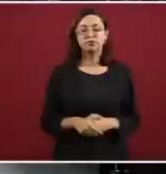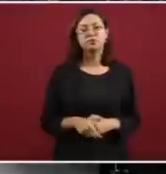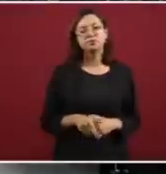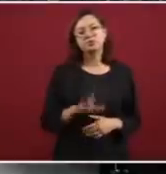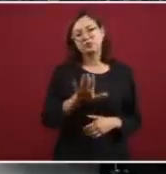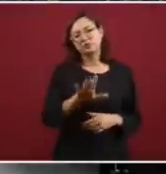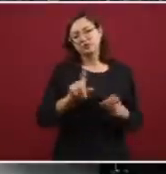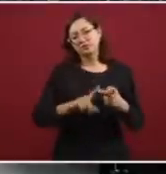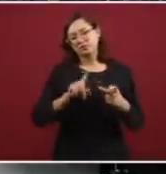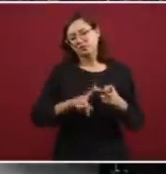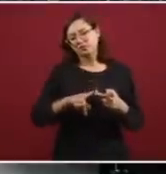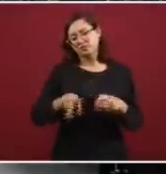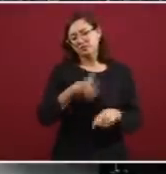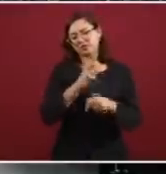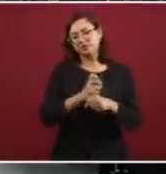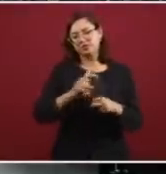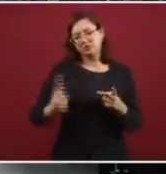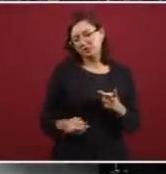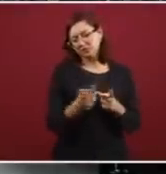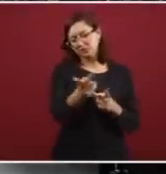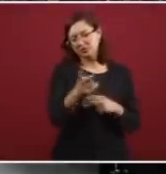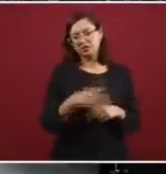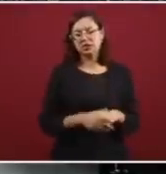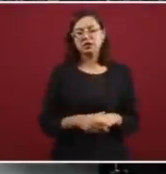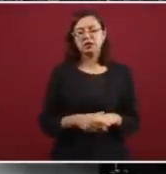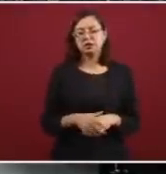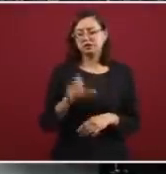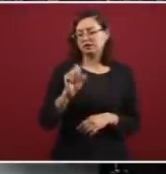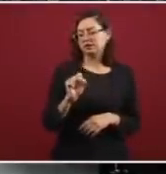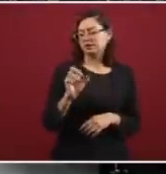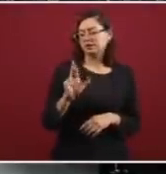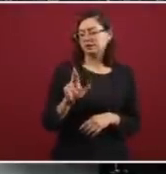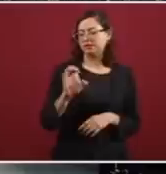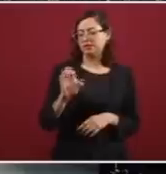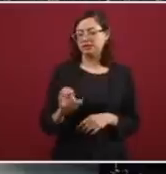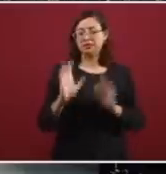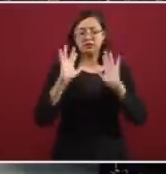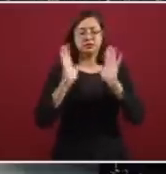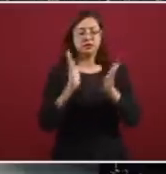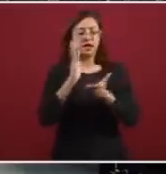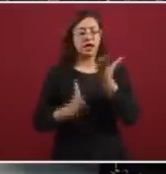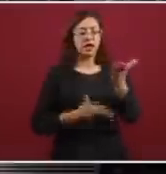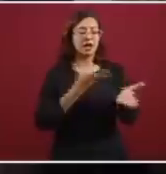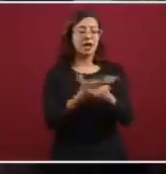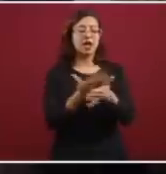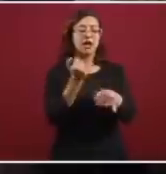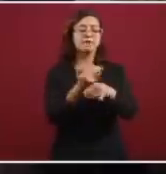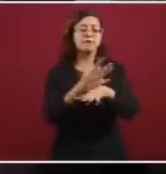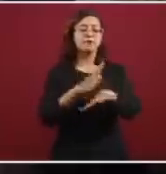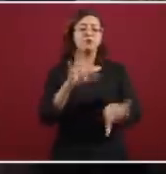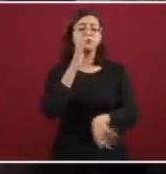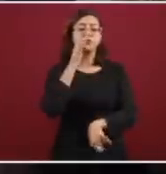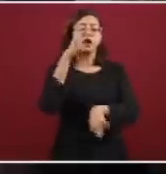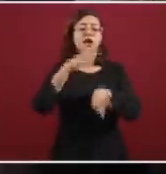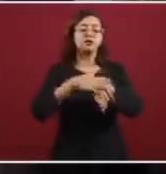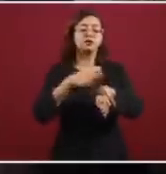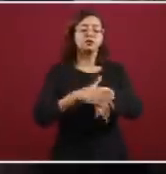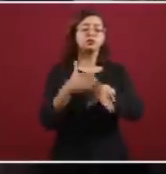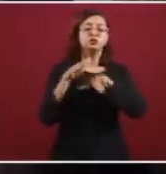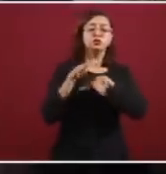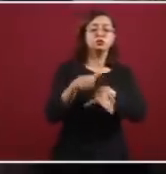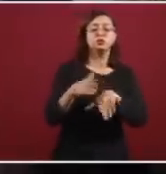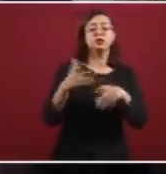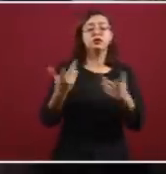Presidente, una segunda pregunta. No sé si la Secretaría de Relaciones Exteriores ya le haya presentado algún tipo de informe respecto a la situación